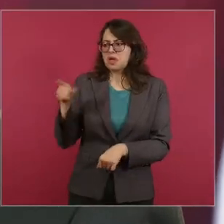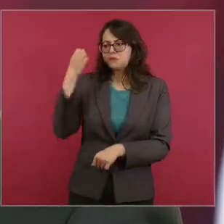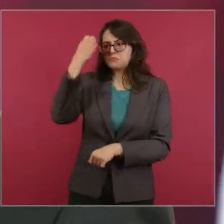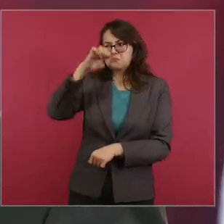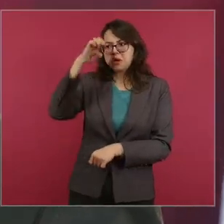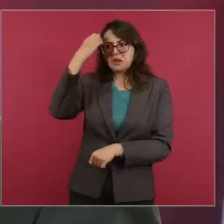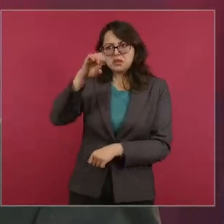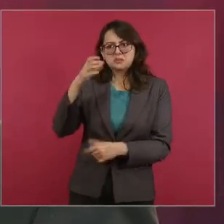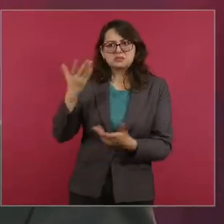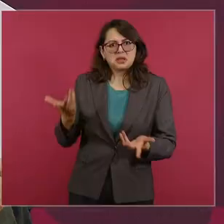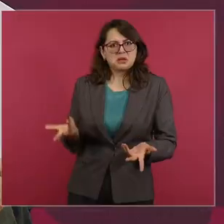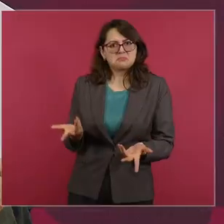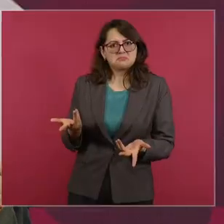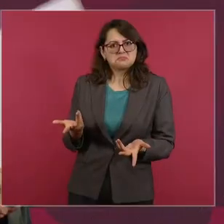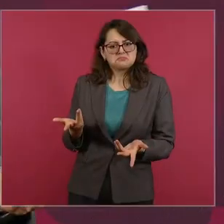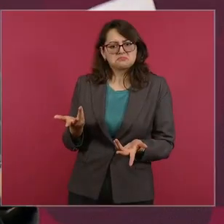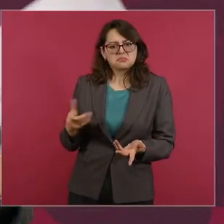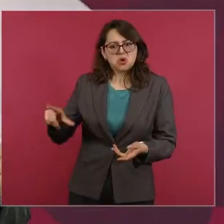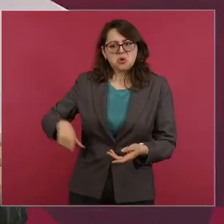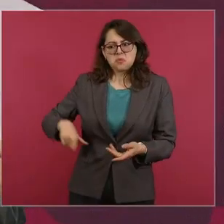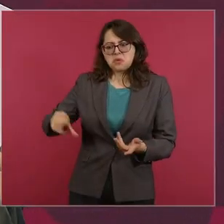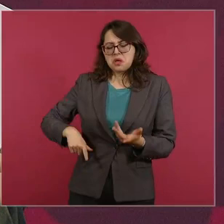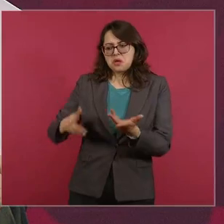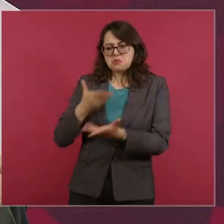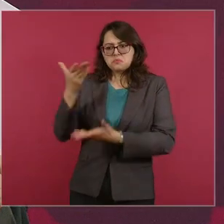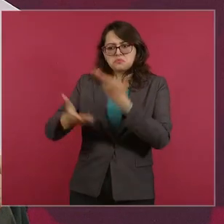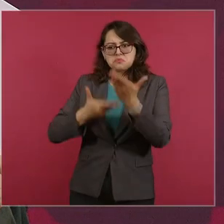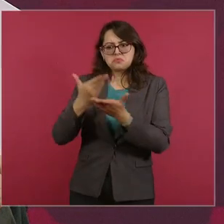a representar a México ¿cuál es el problema?